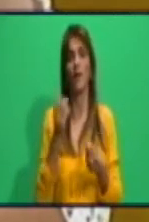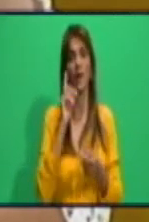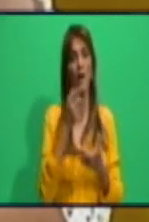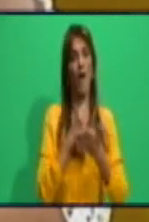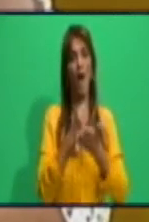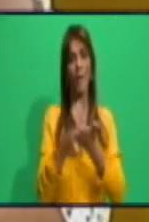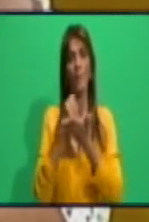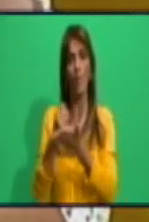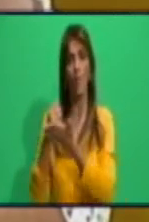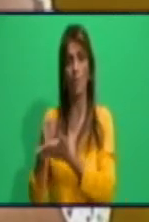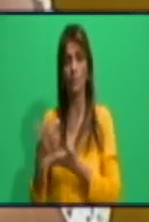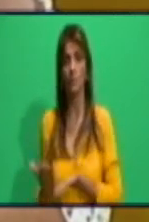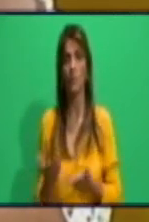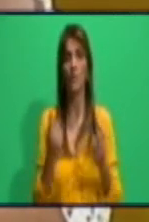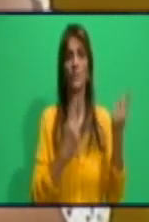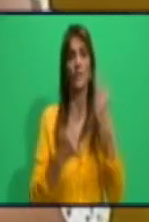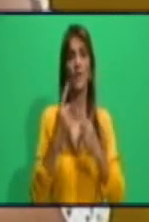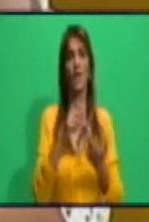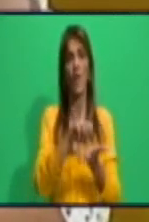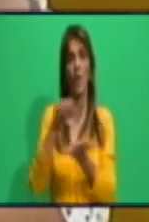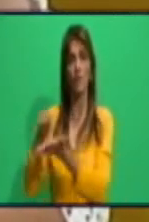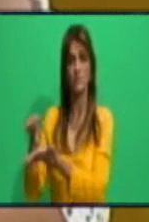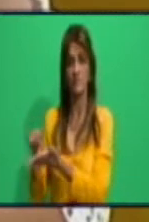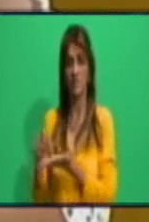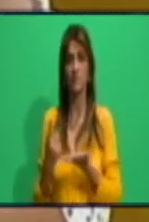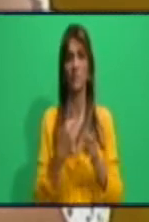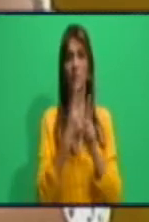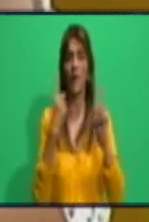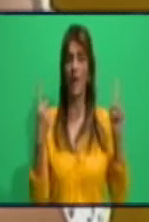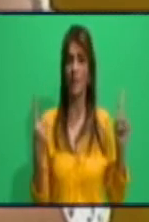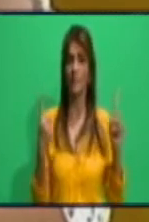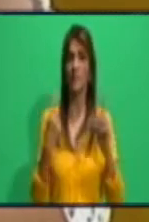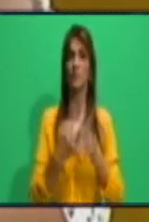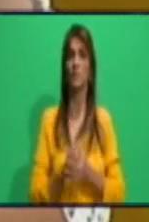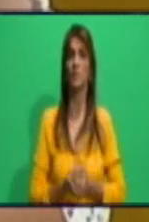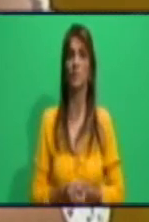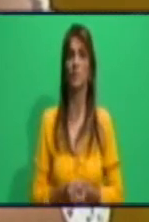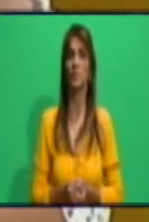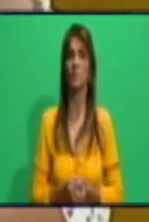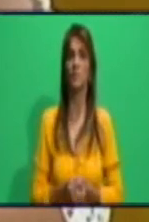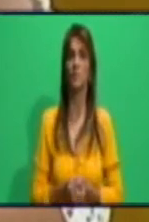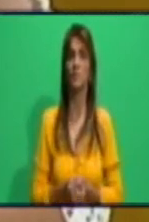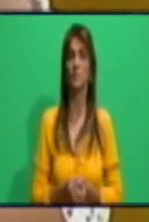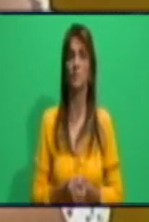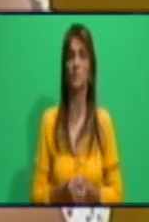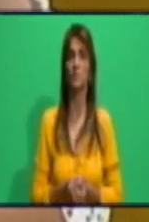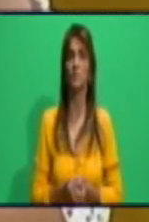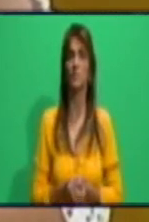de las zonas de defensa, los grupos de trabajo comunitario. Bueno, hemos logrado